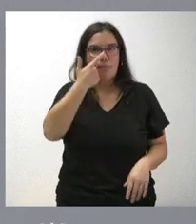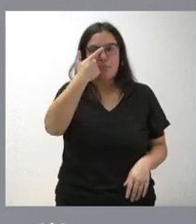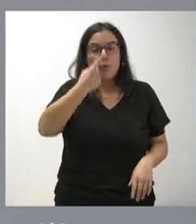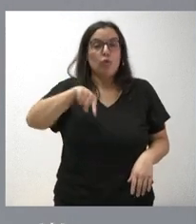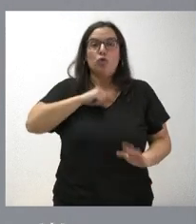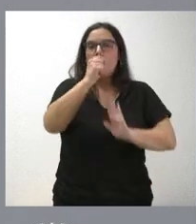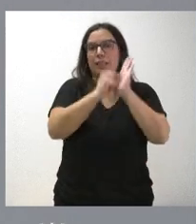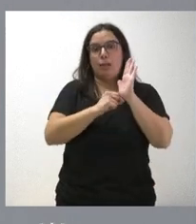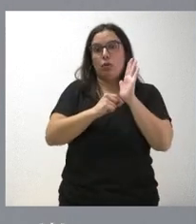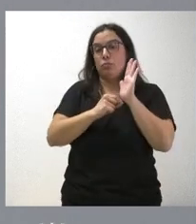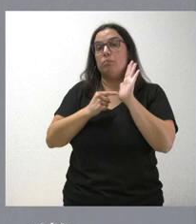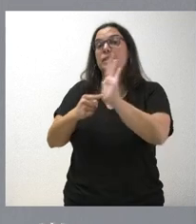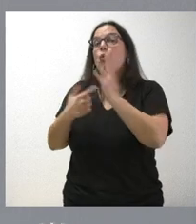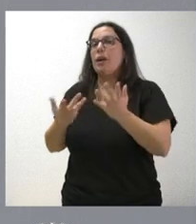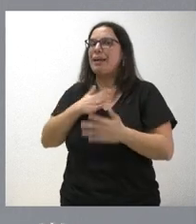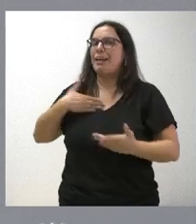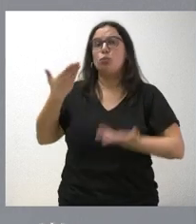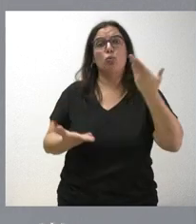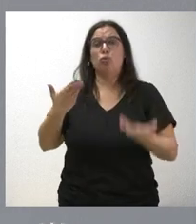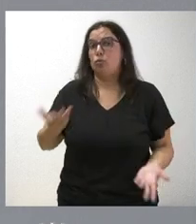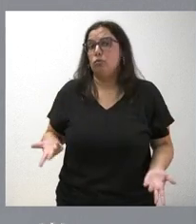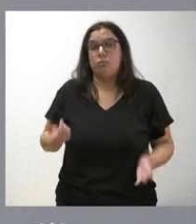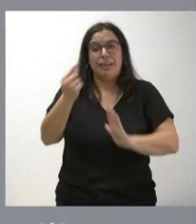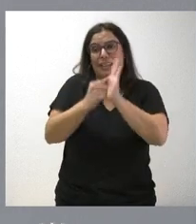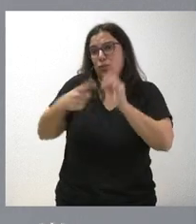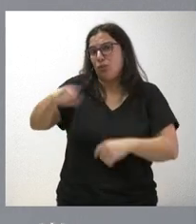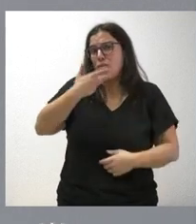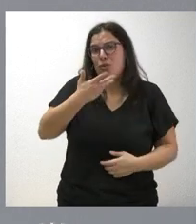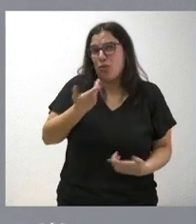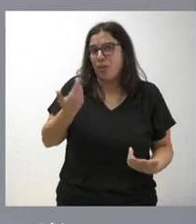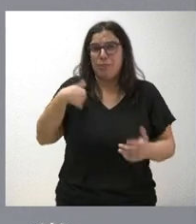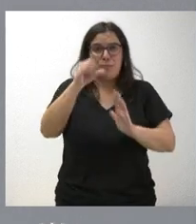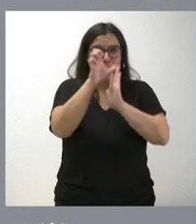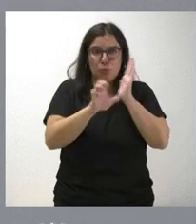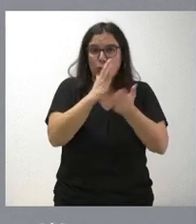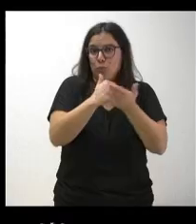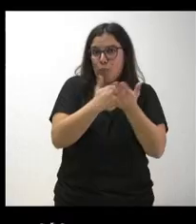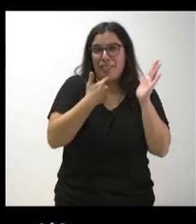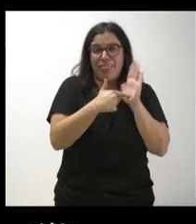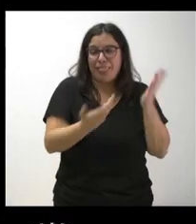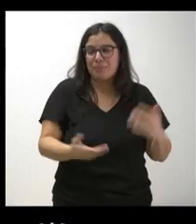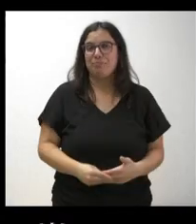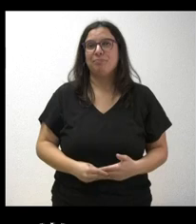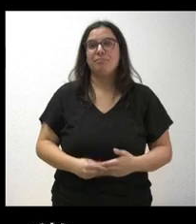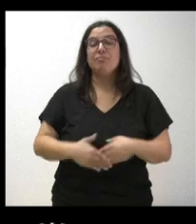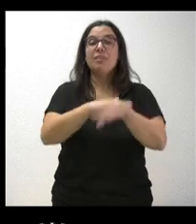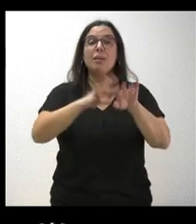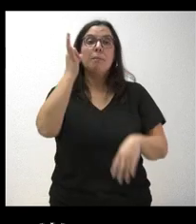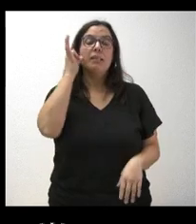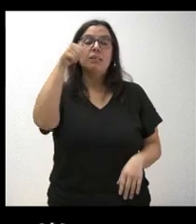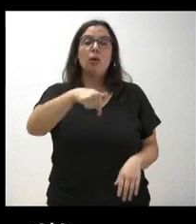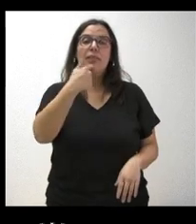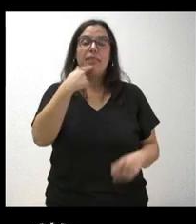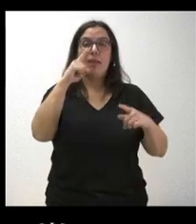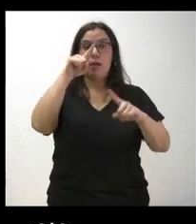criterio que se hagan con justicia si es que nuestros criterios ustedes los conocen vienen el estatuto de aut de castill León la ministra ha fijado hoy el primer trimestre del